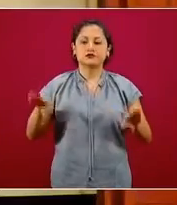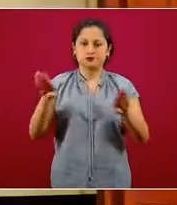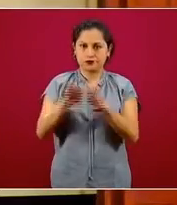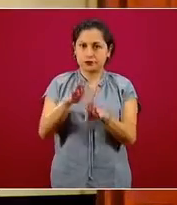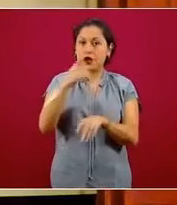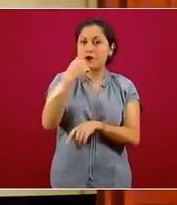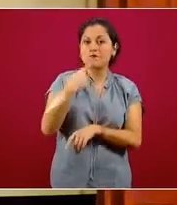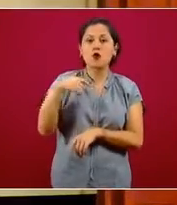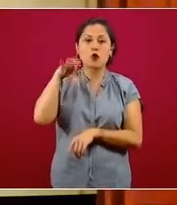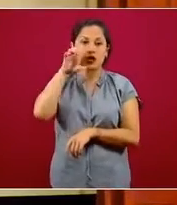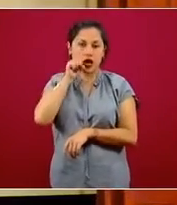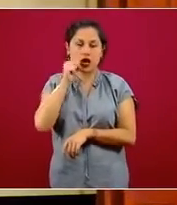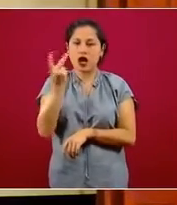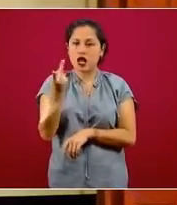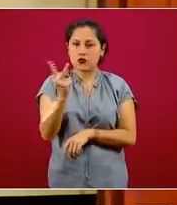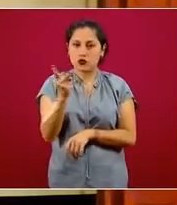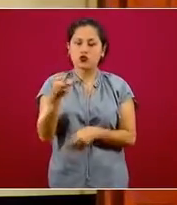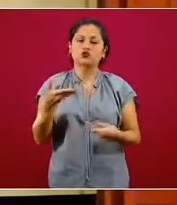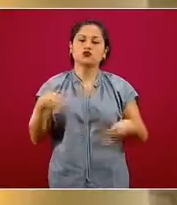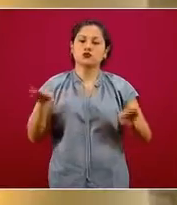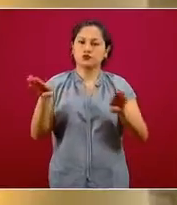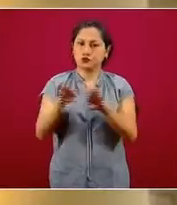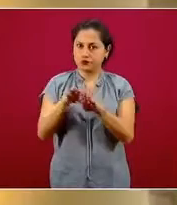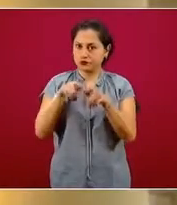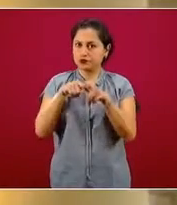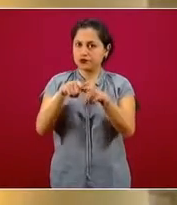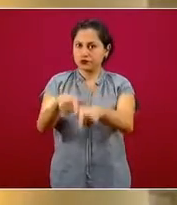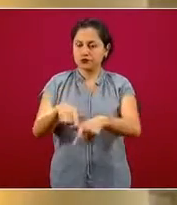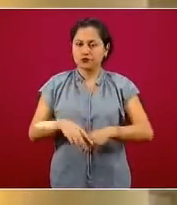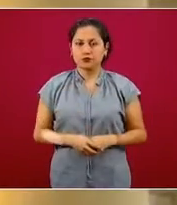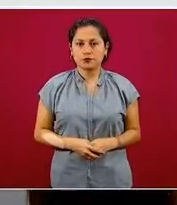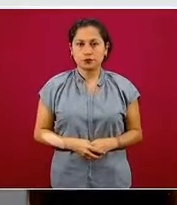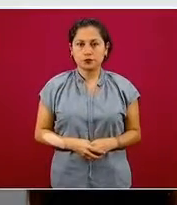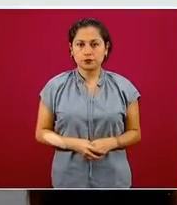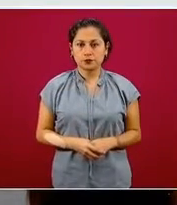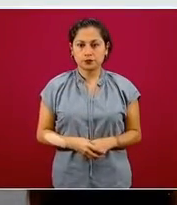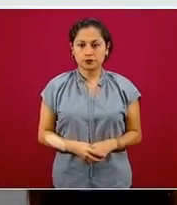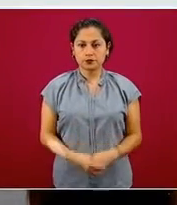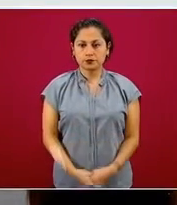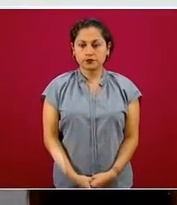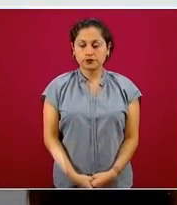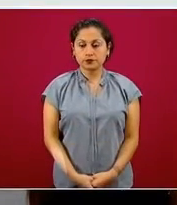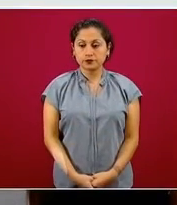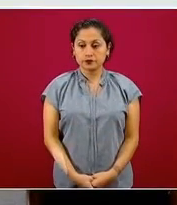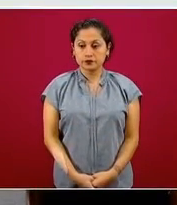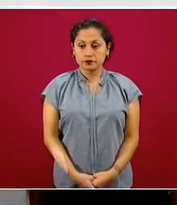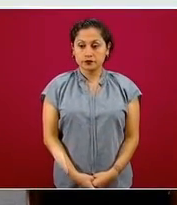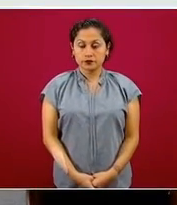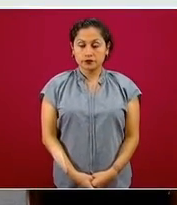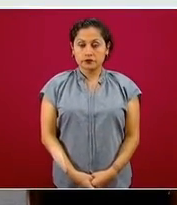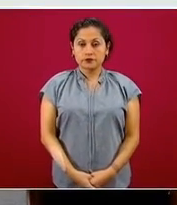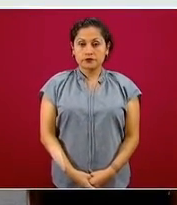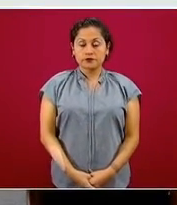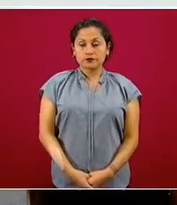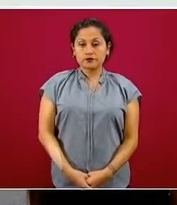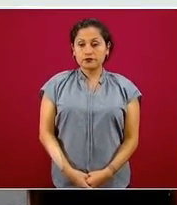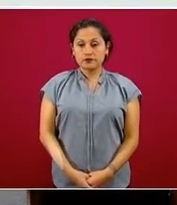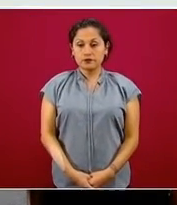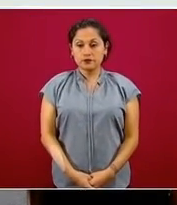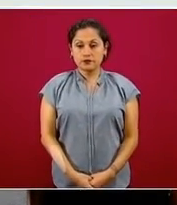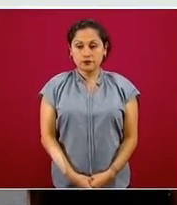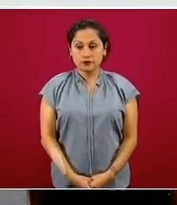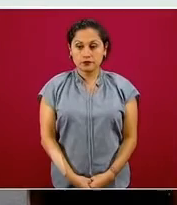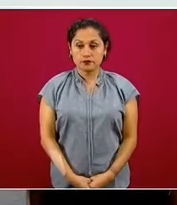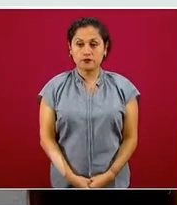de riesgo, tanto nivel alto como nivel máximo, ¿sí? Bien, pasemos entonces ahora a la diapositiva